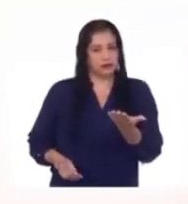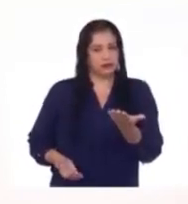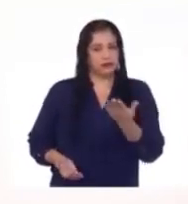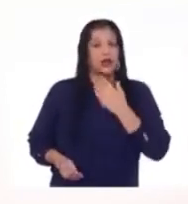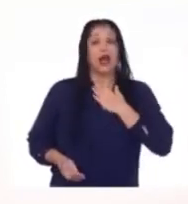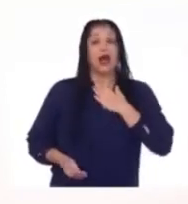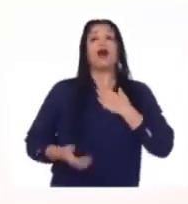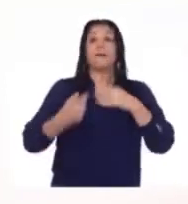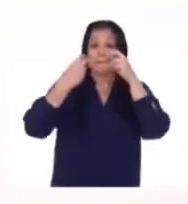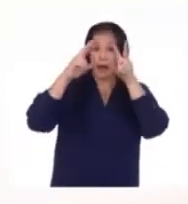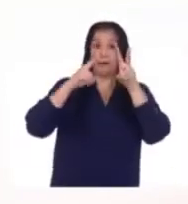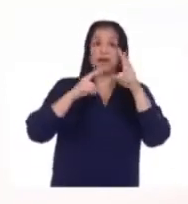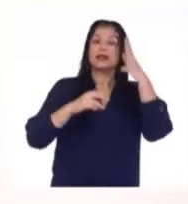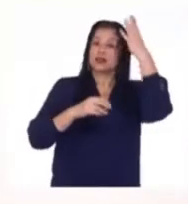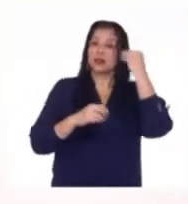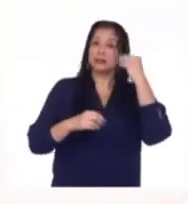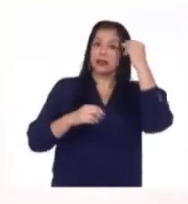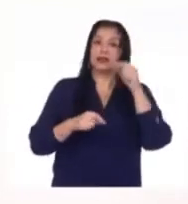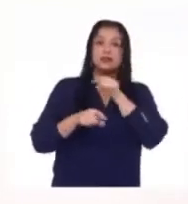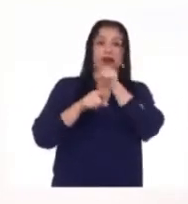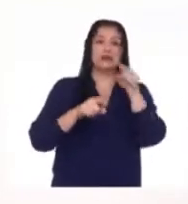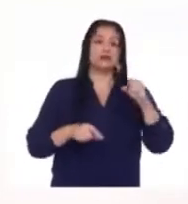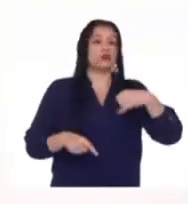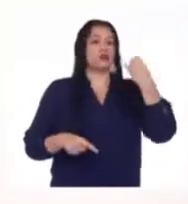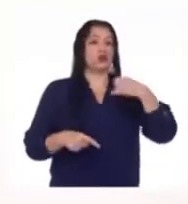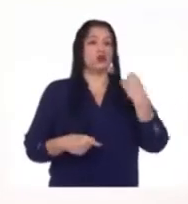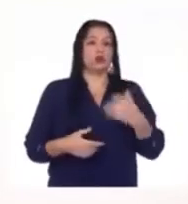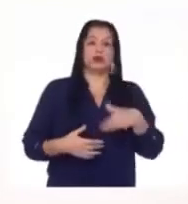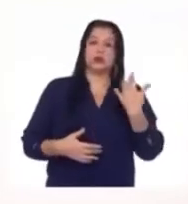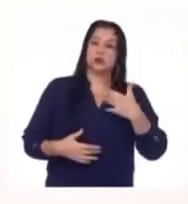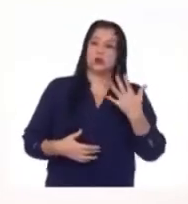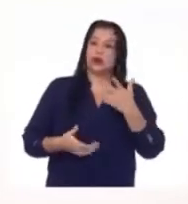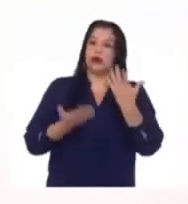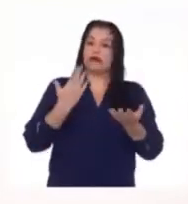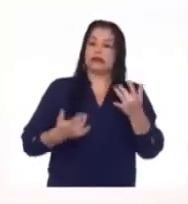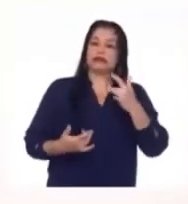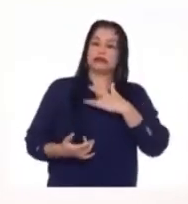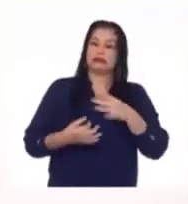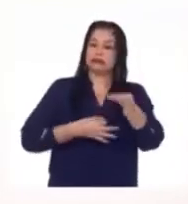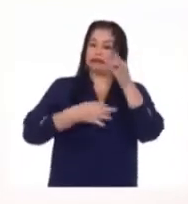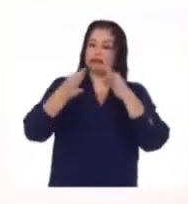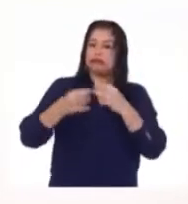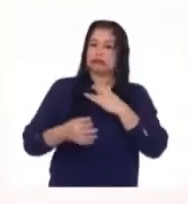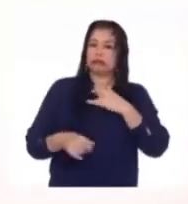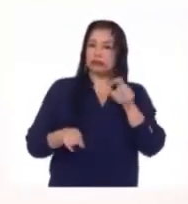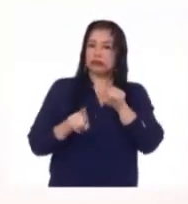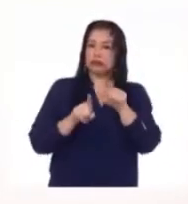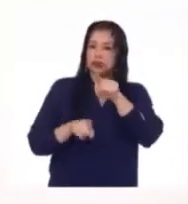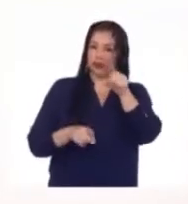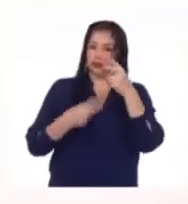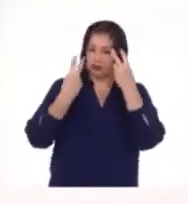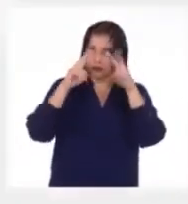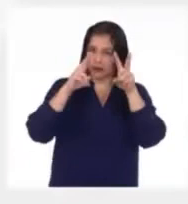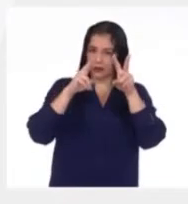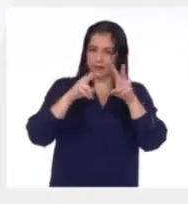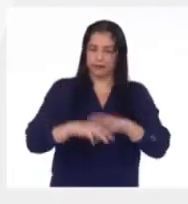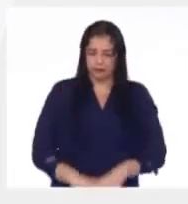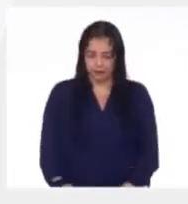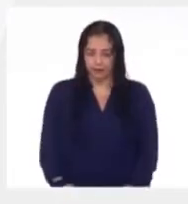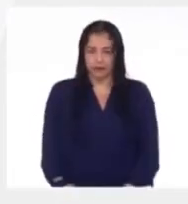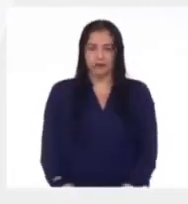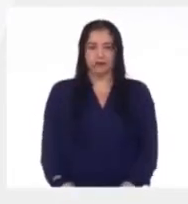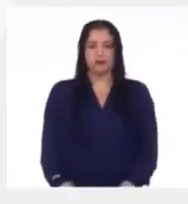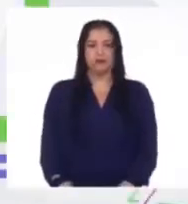Veamos las experiencias de estas y estos jóvenes, a ver si nos sentimos identificados con ellos. Vamos a ver.